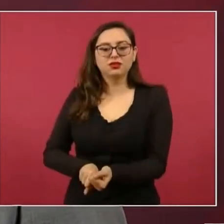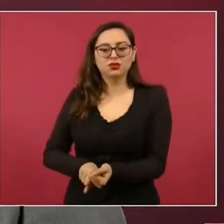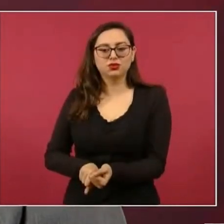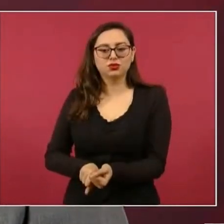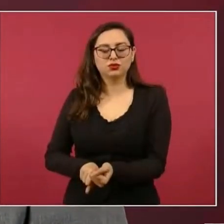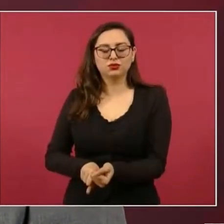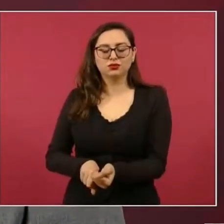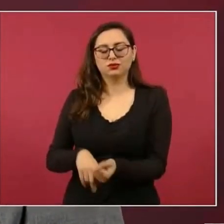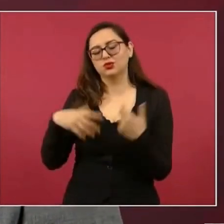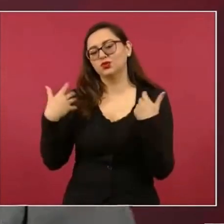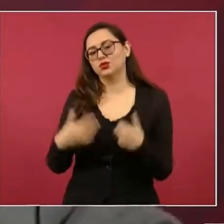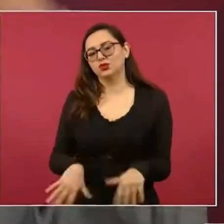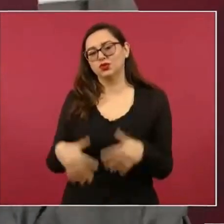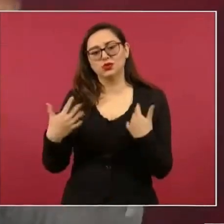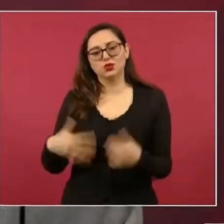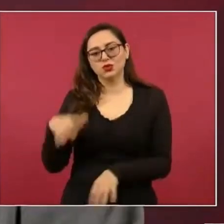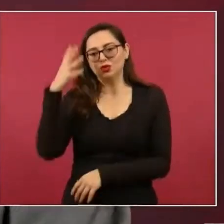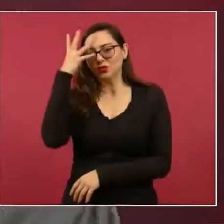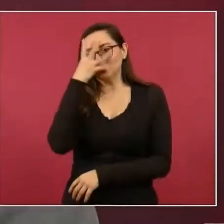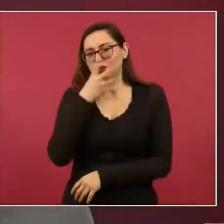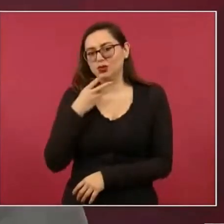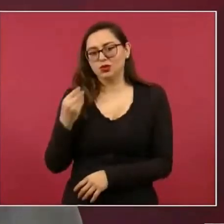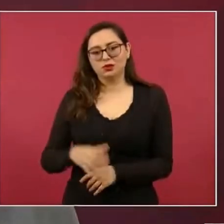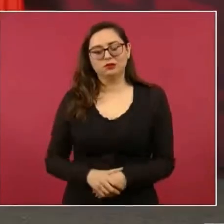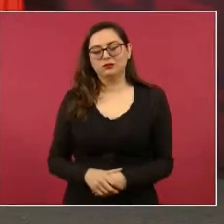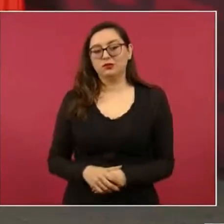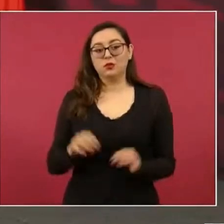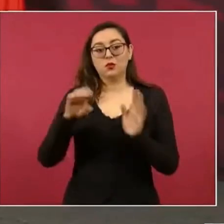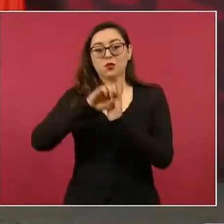tercero, educación pública.